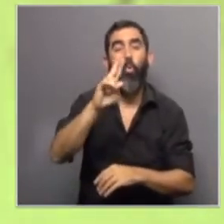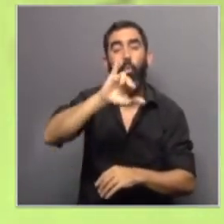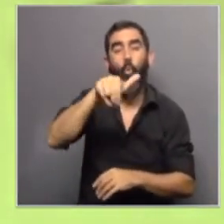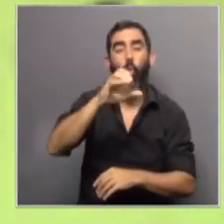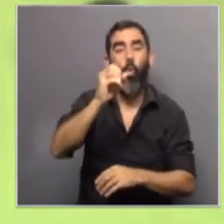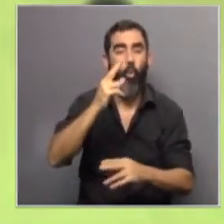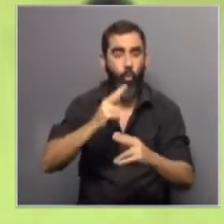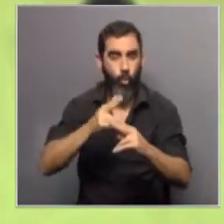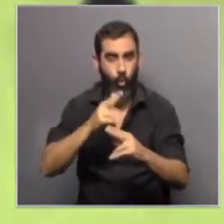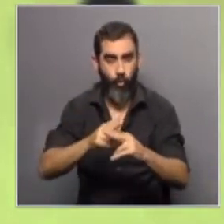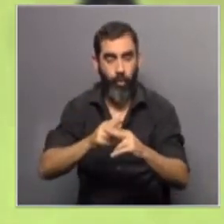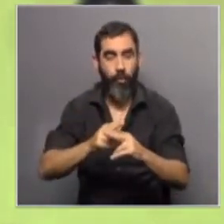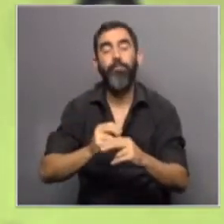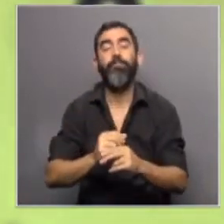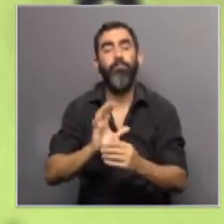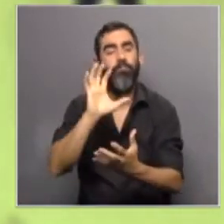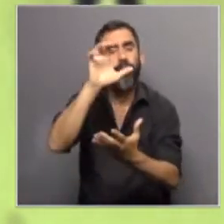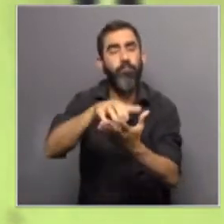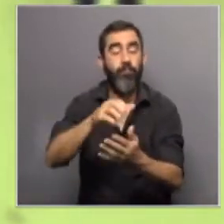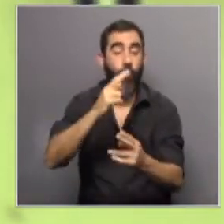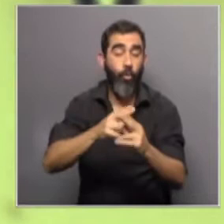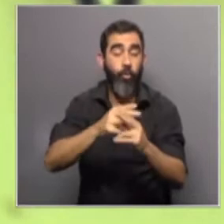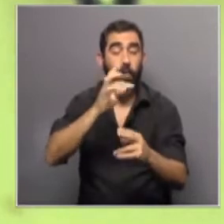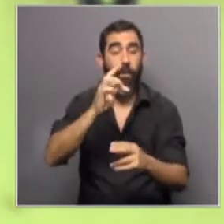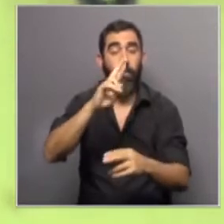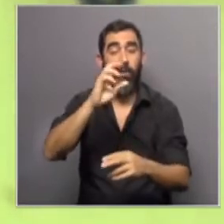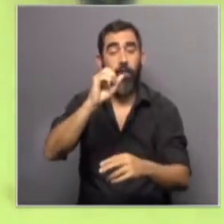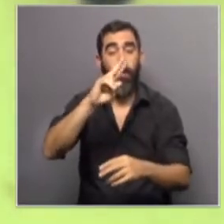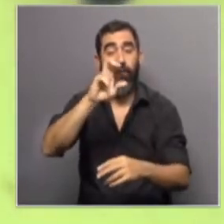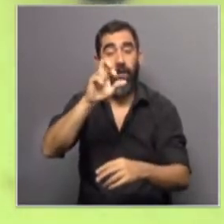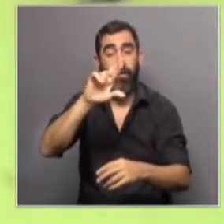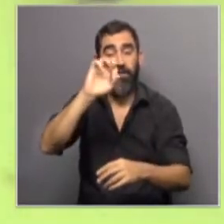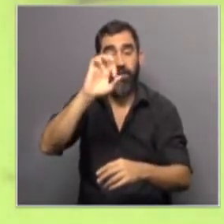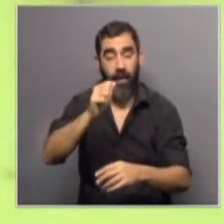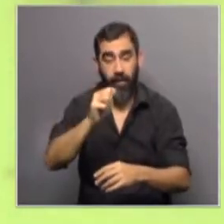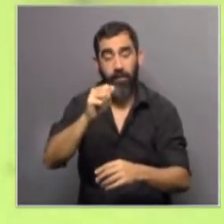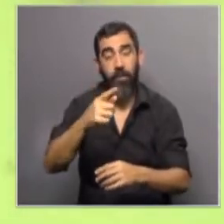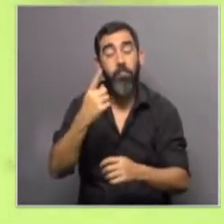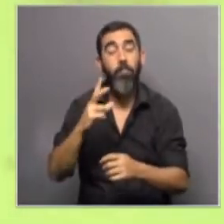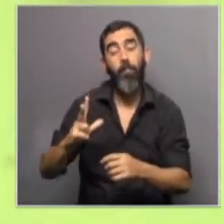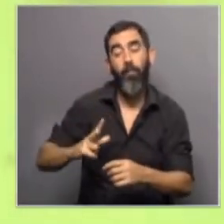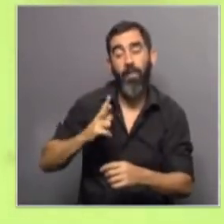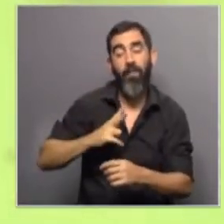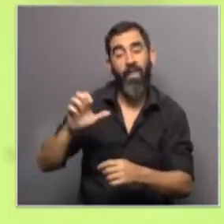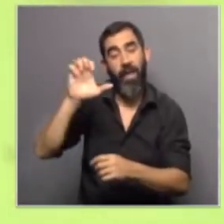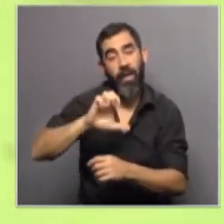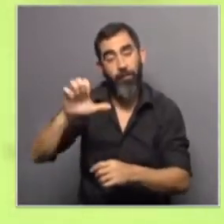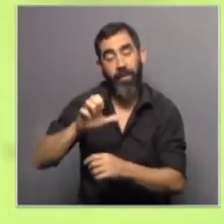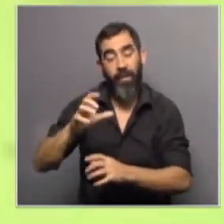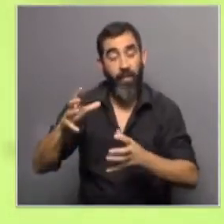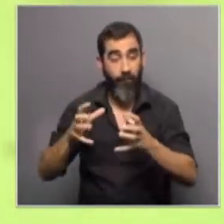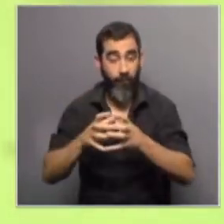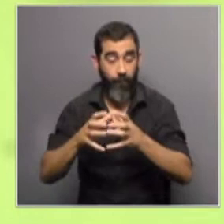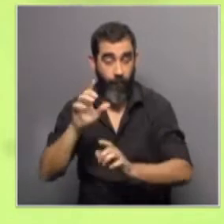uva. La bodega Traversa, junto con la bodega Vinolfi, son la contraparte privada de equipos de Facultad